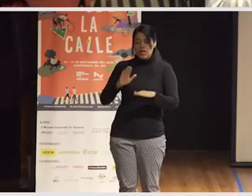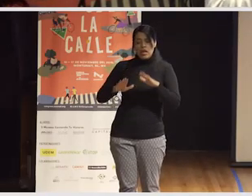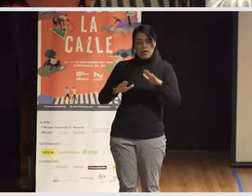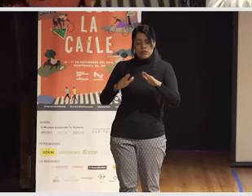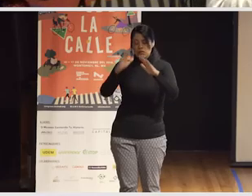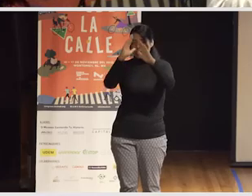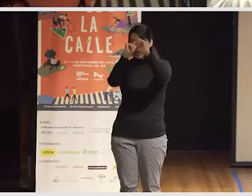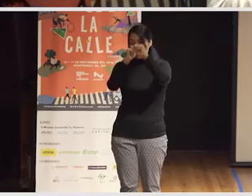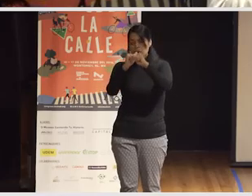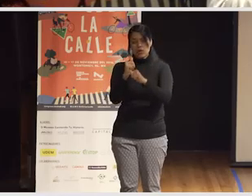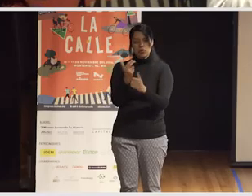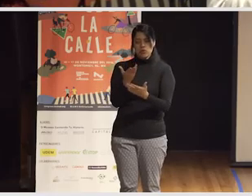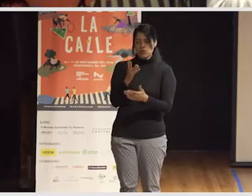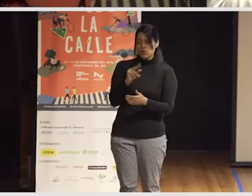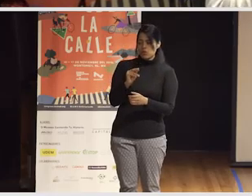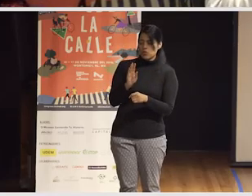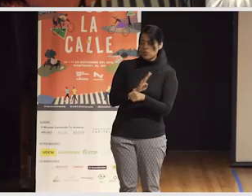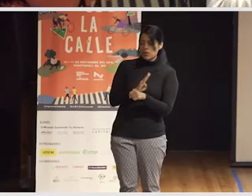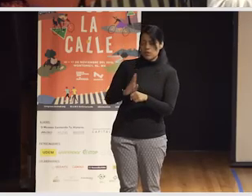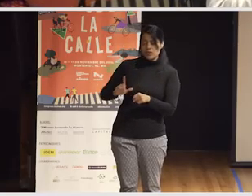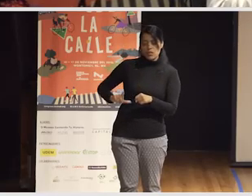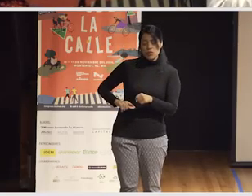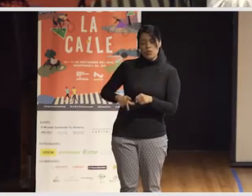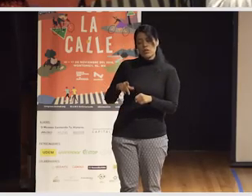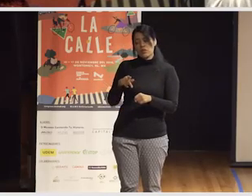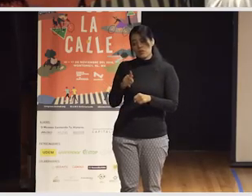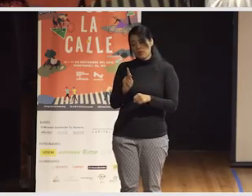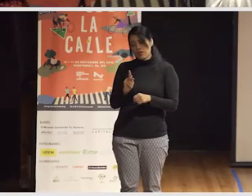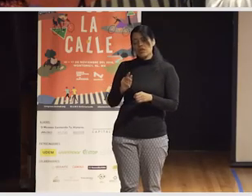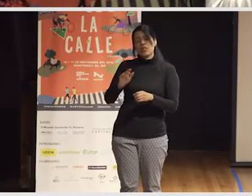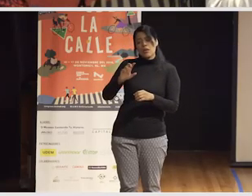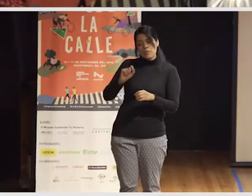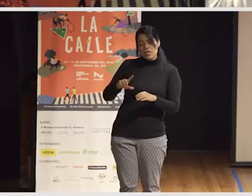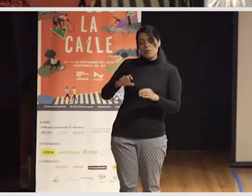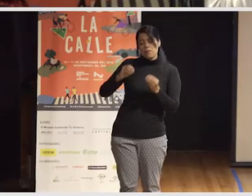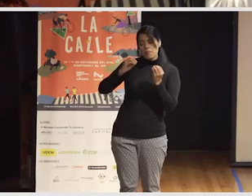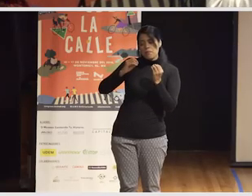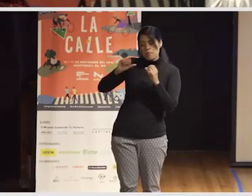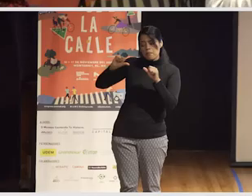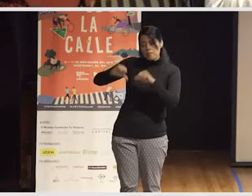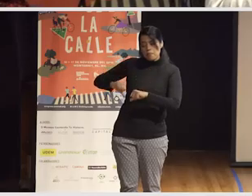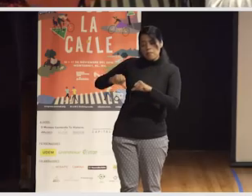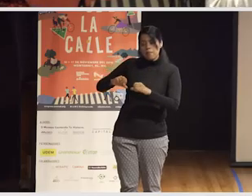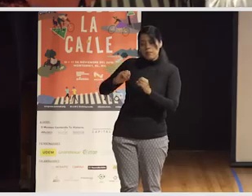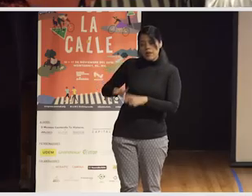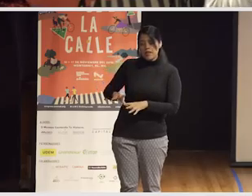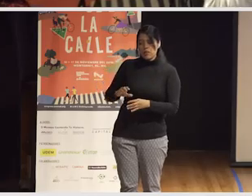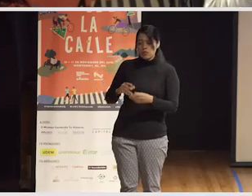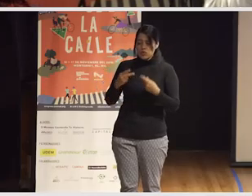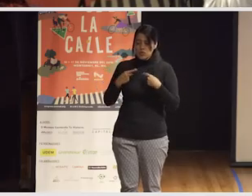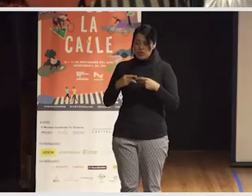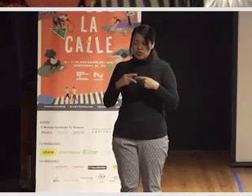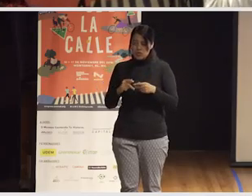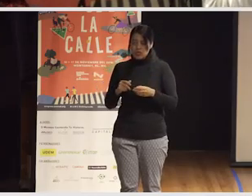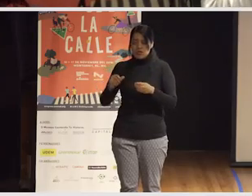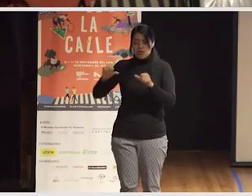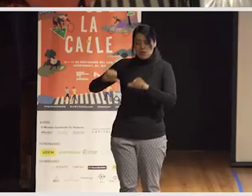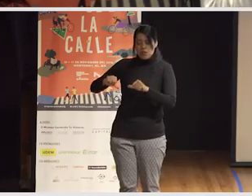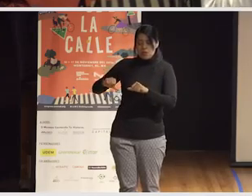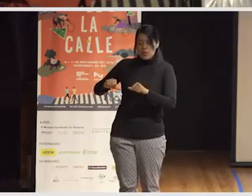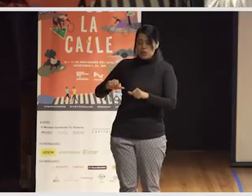acuerdos son favorables también para la autoridad muchas veces también perdemos batallas y también perdemos batallas no con la ciudadanía perdemos batallas